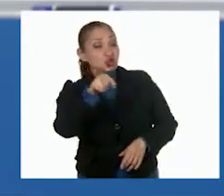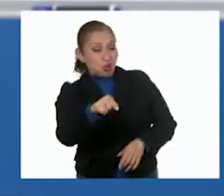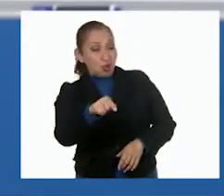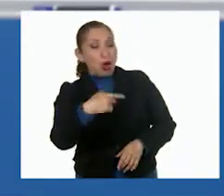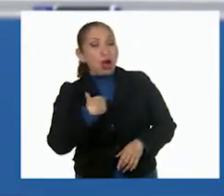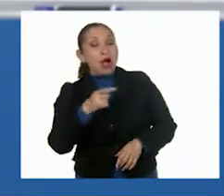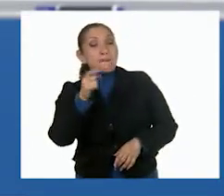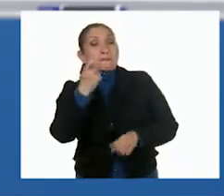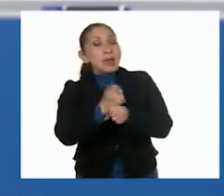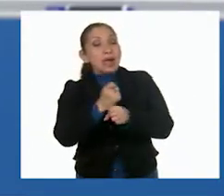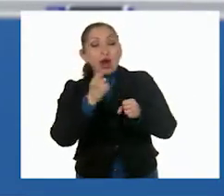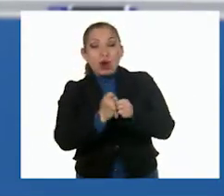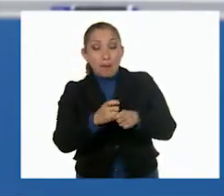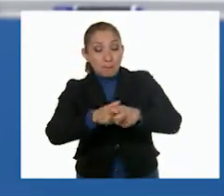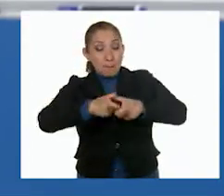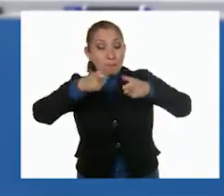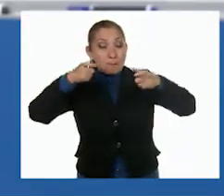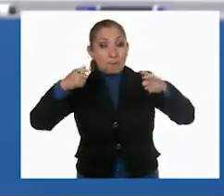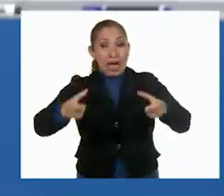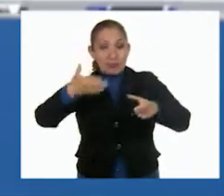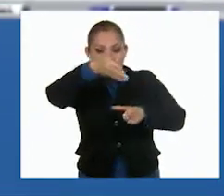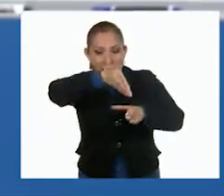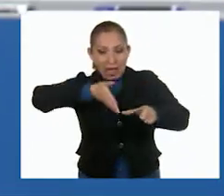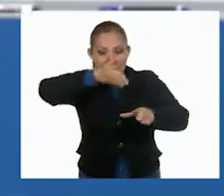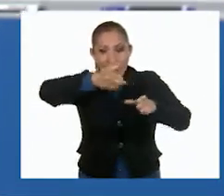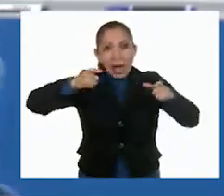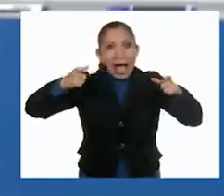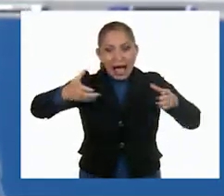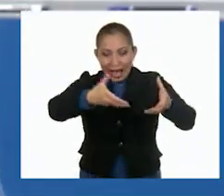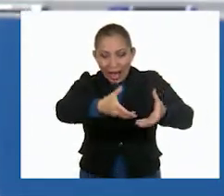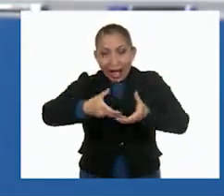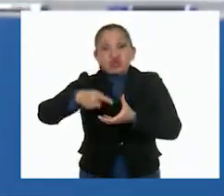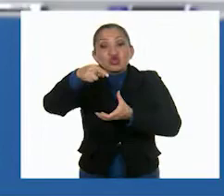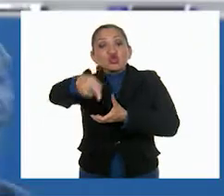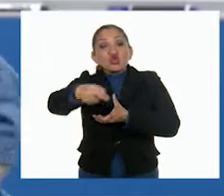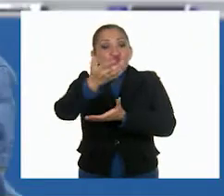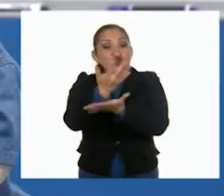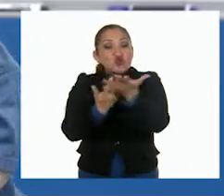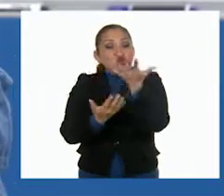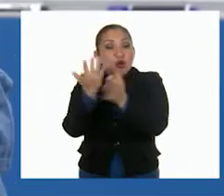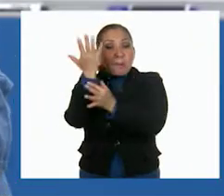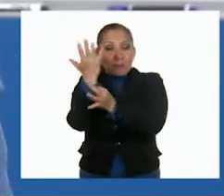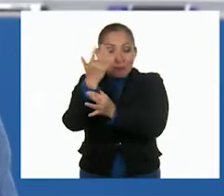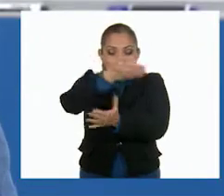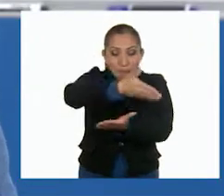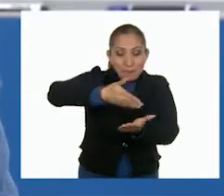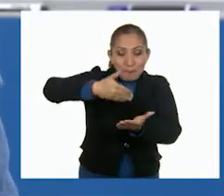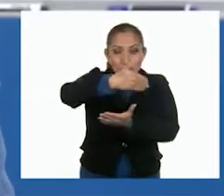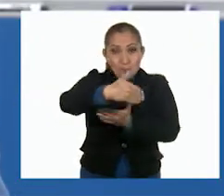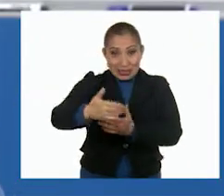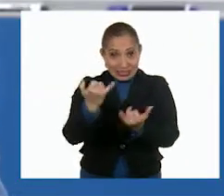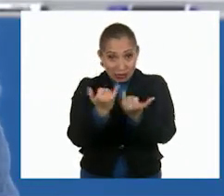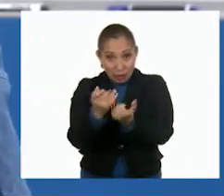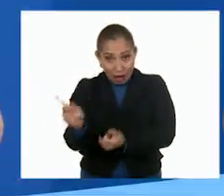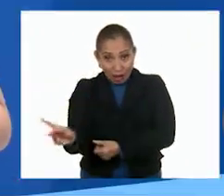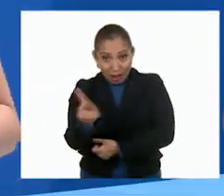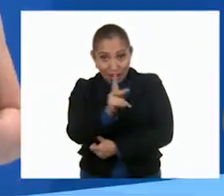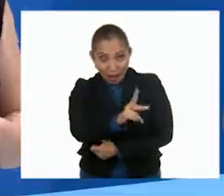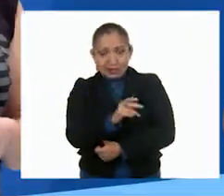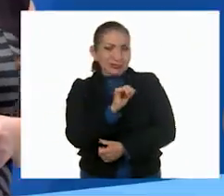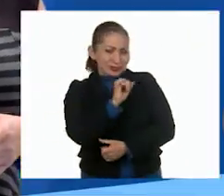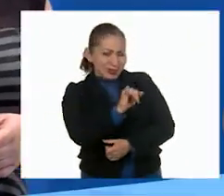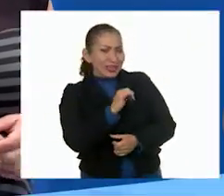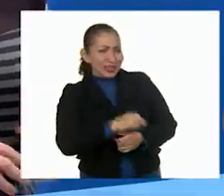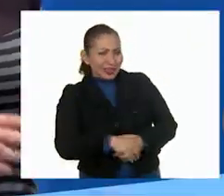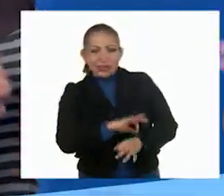te quedas primero con el pedazo más grande porque tú lo partiste. ¿Algo así? Sí, ¿verdad? Es